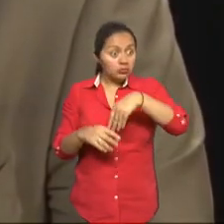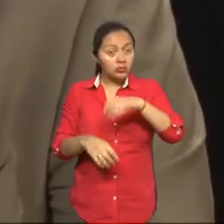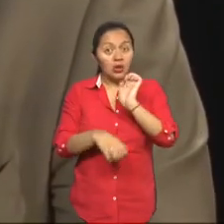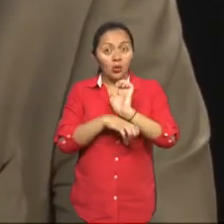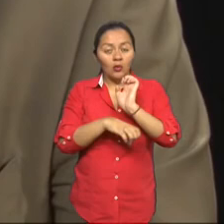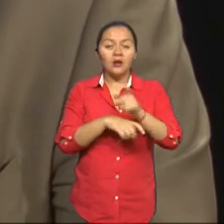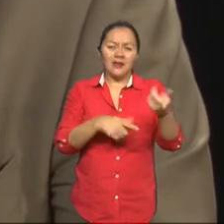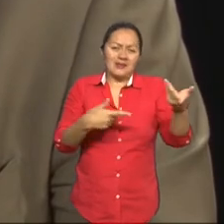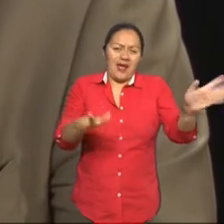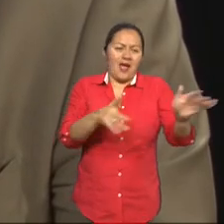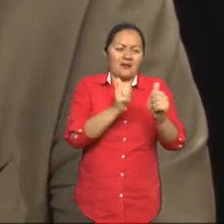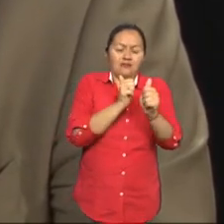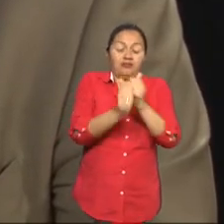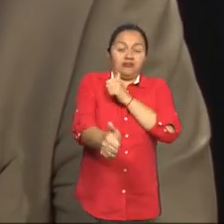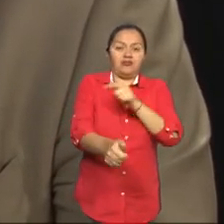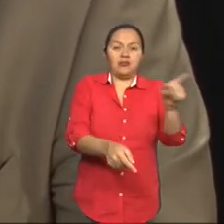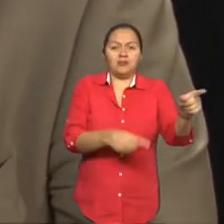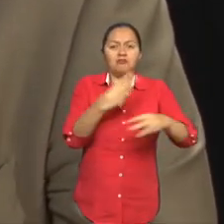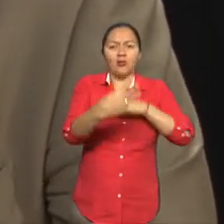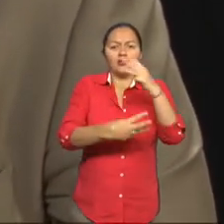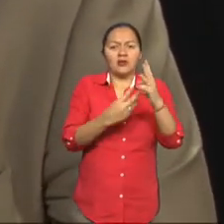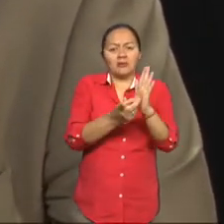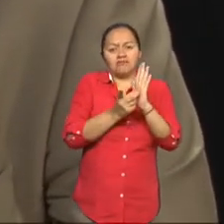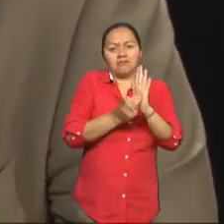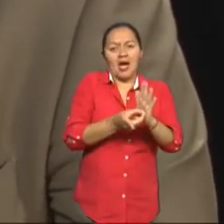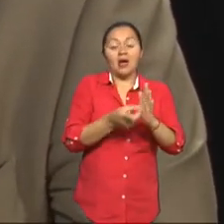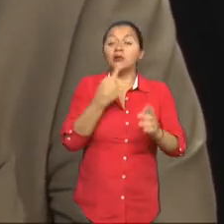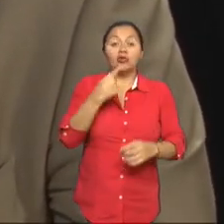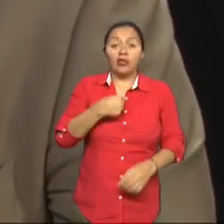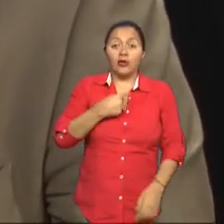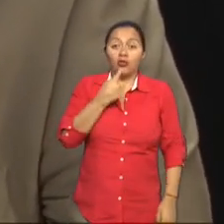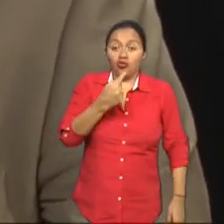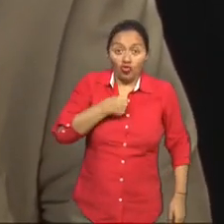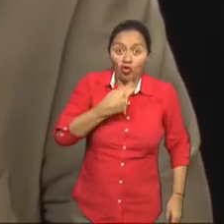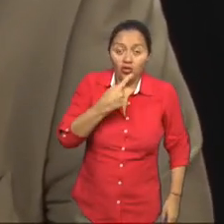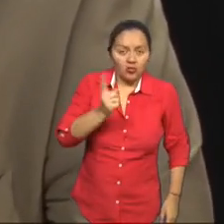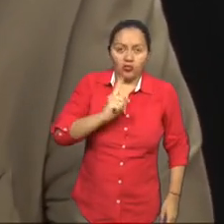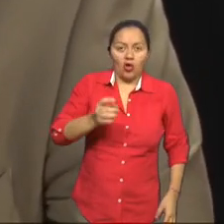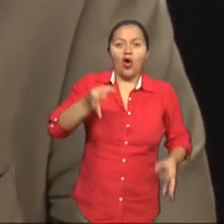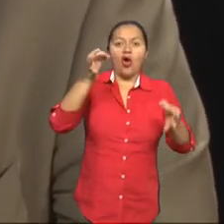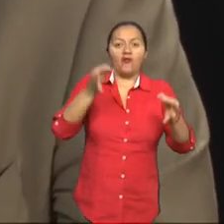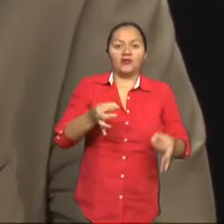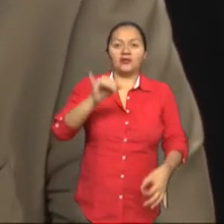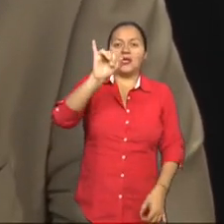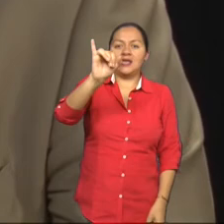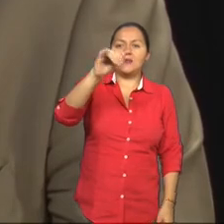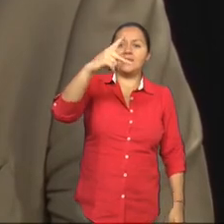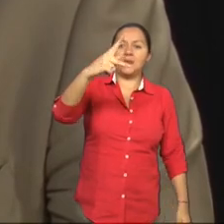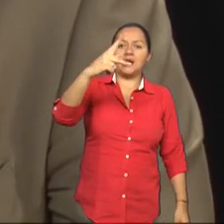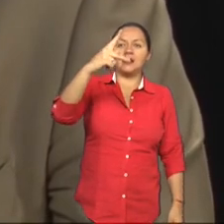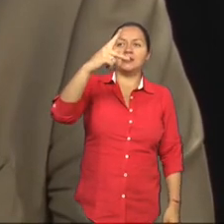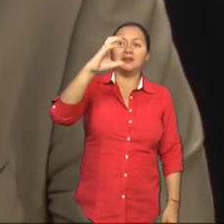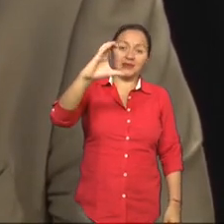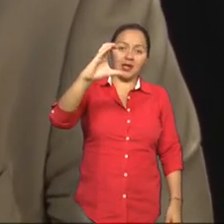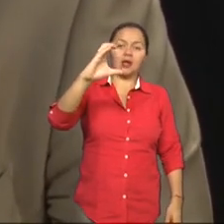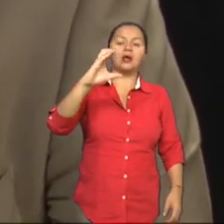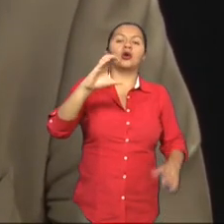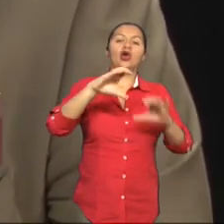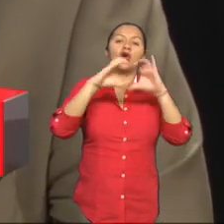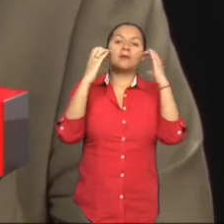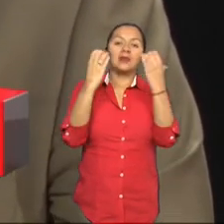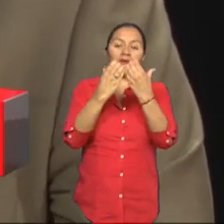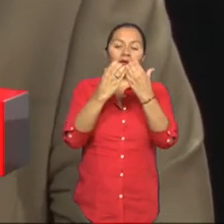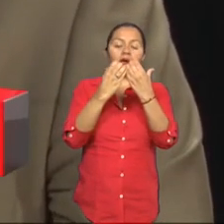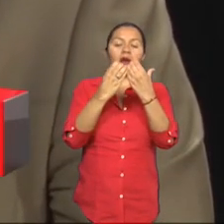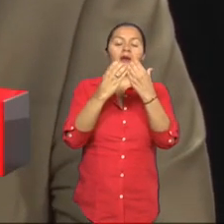deportistas hoy en día que están en el ranking a nivel mundial, eso no lo digo yo, los pueden ver en la página oficial del IPC, Comité Paralímpico Internacional, están